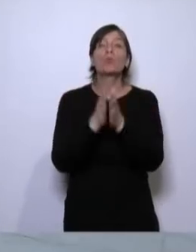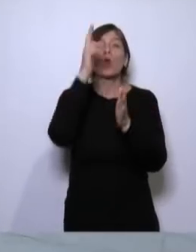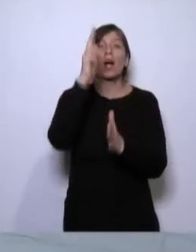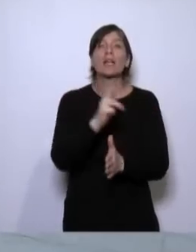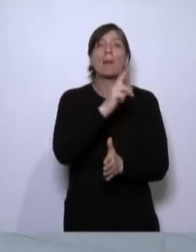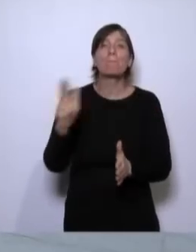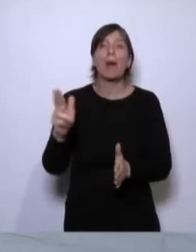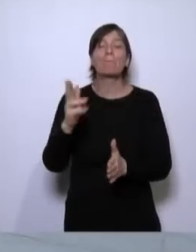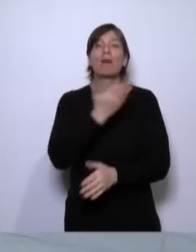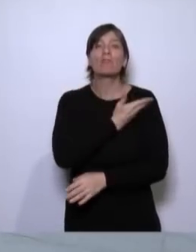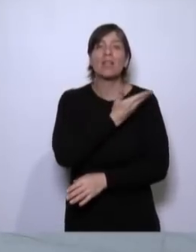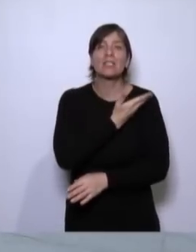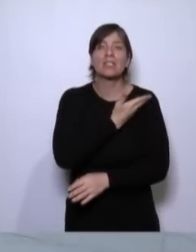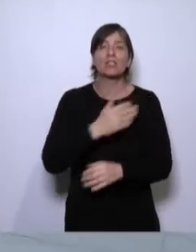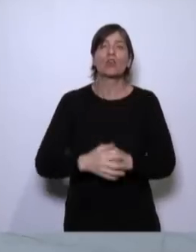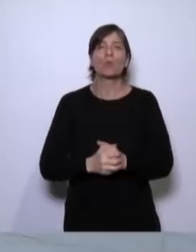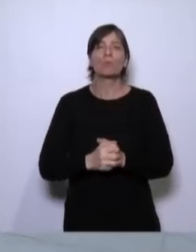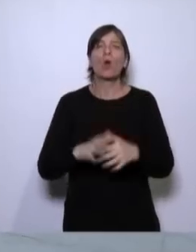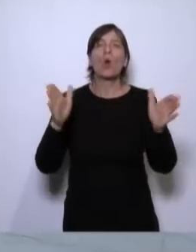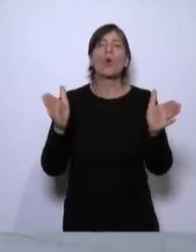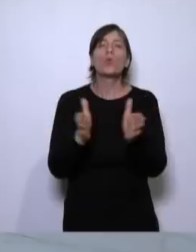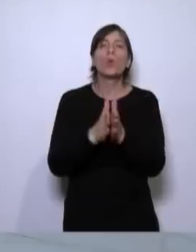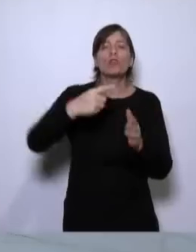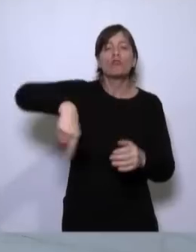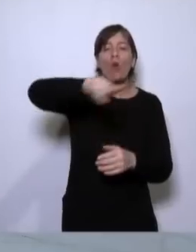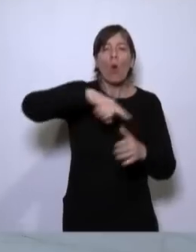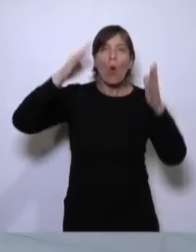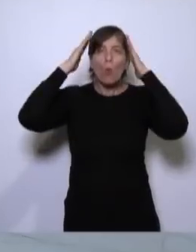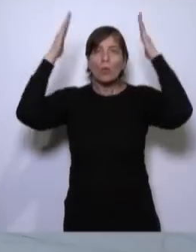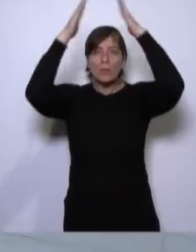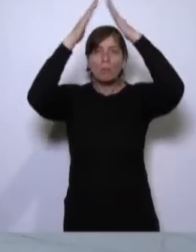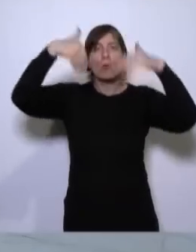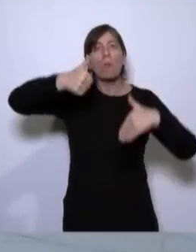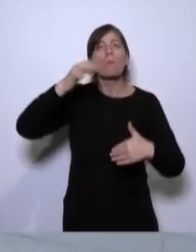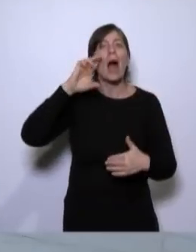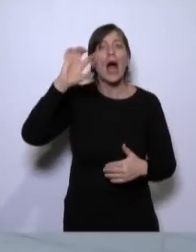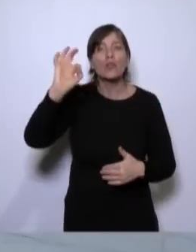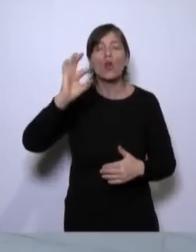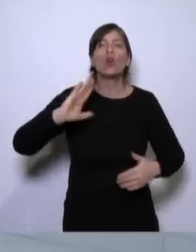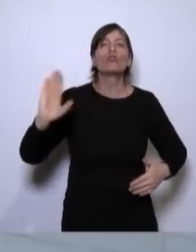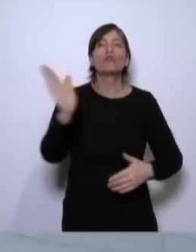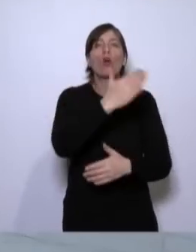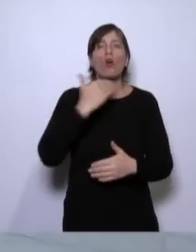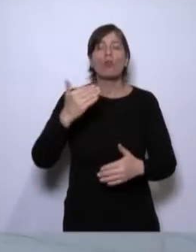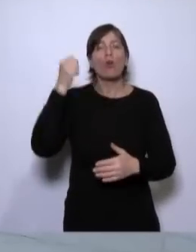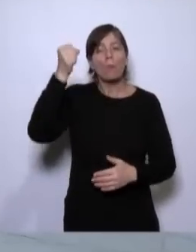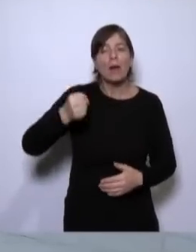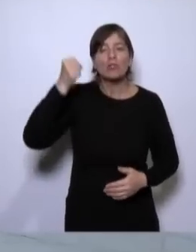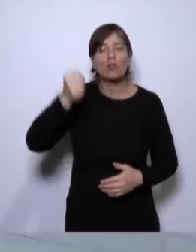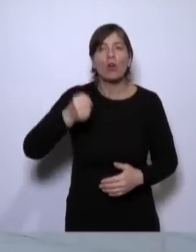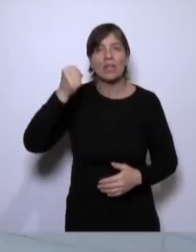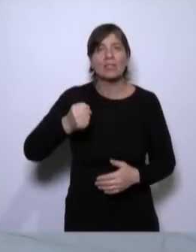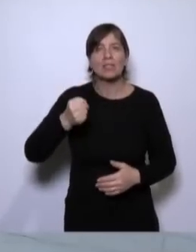con el Papa Francisco, con Obispo Mario, y todos los pastores